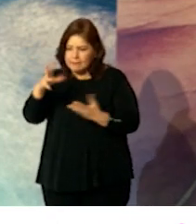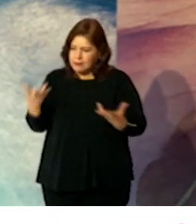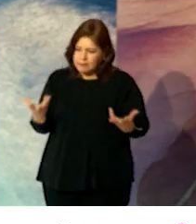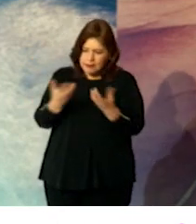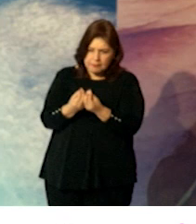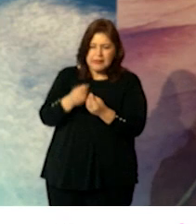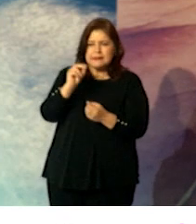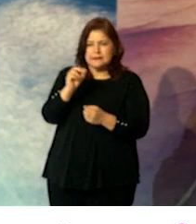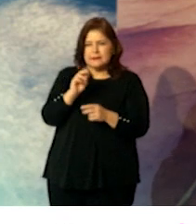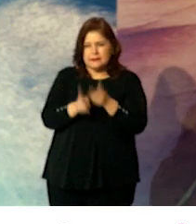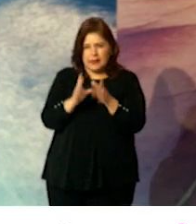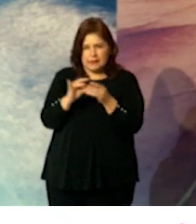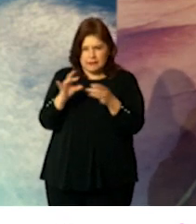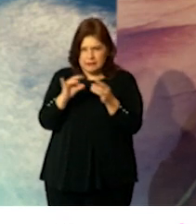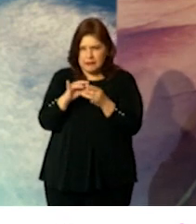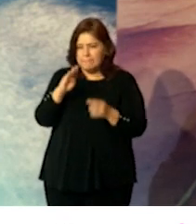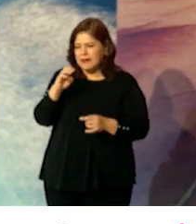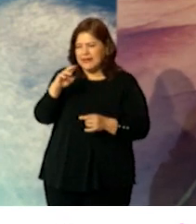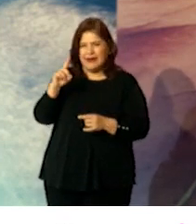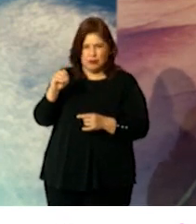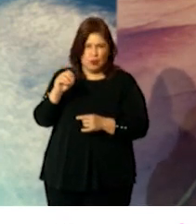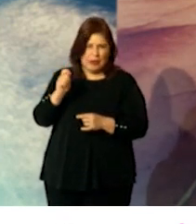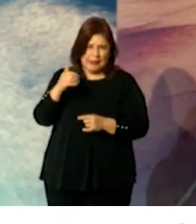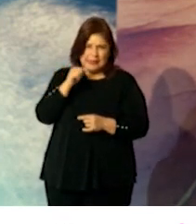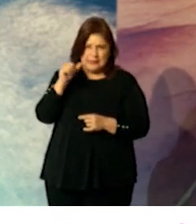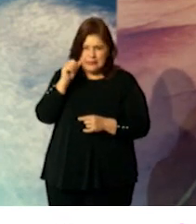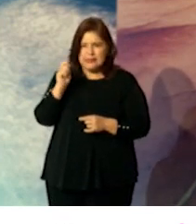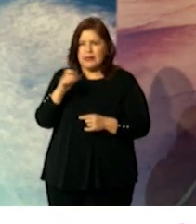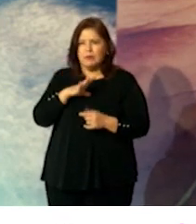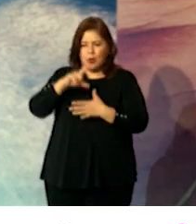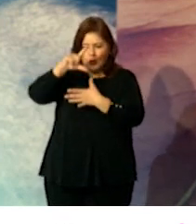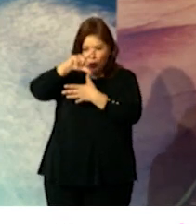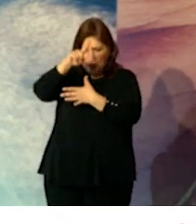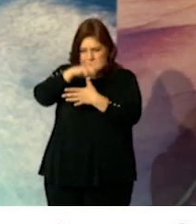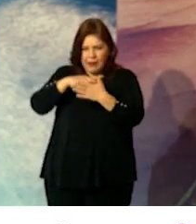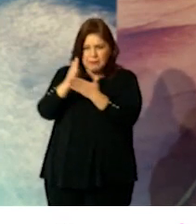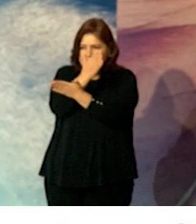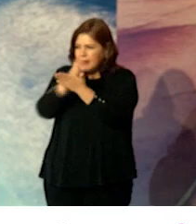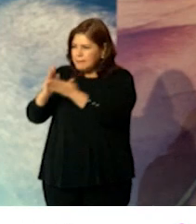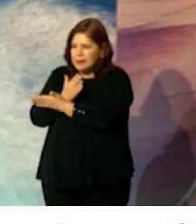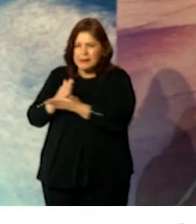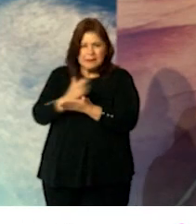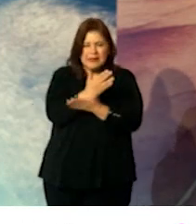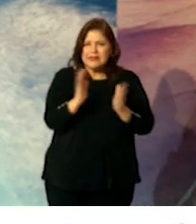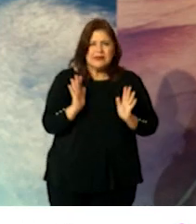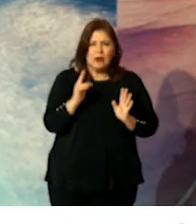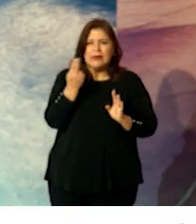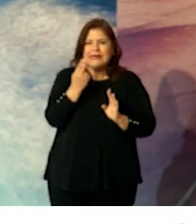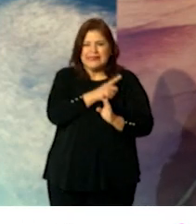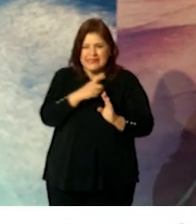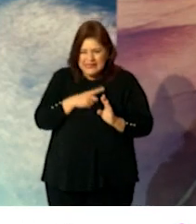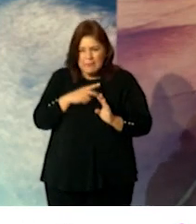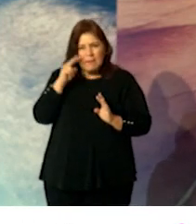hablaba ayer también Bernardo Toro, nosotros no podemos seguir en una América Latina tan dividida sin visos absolutos de